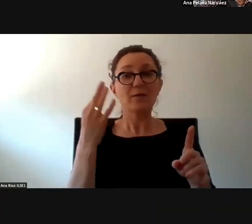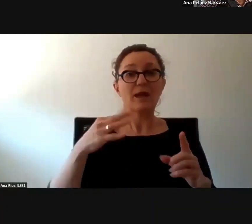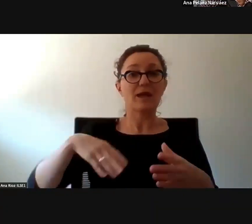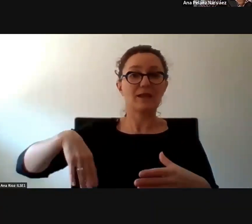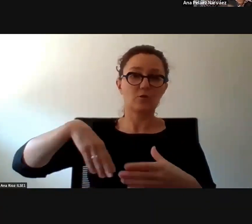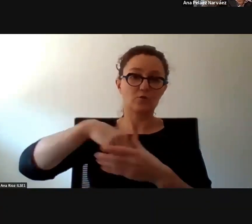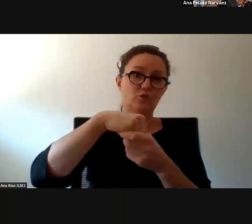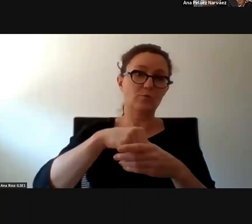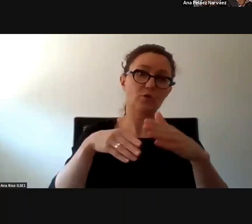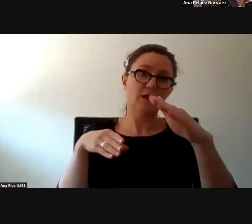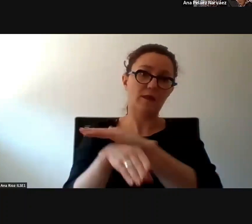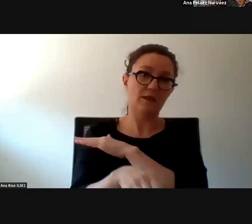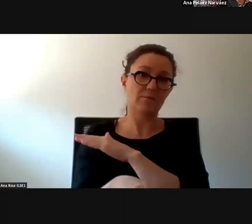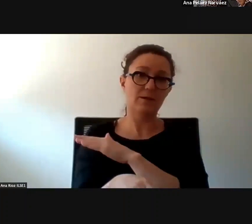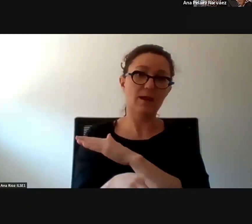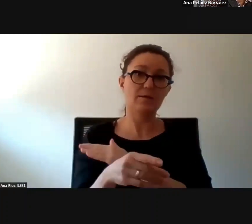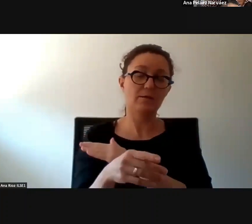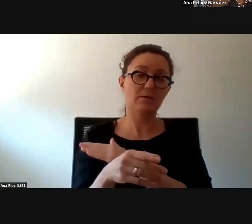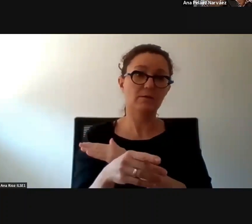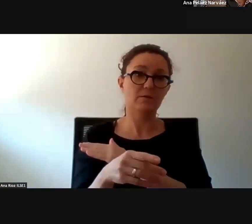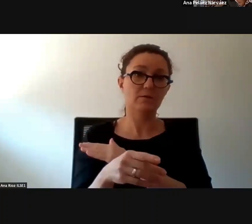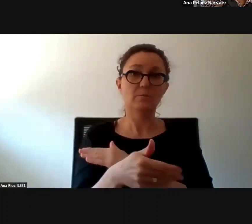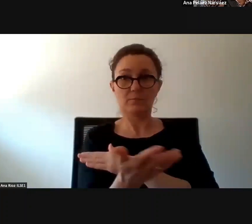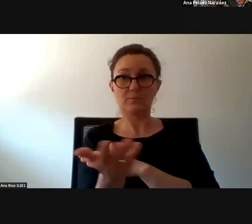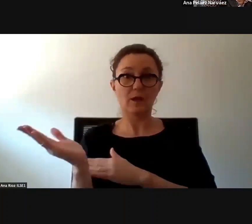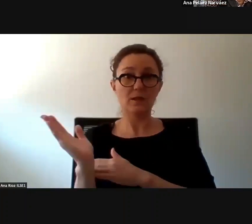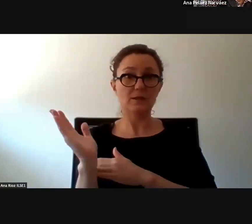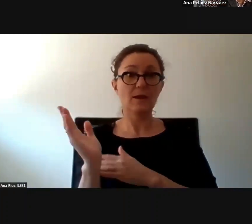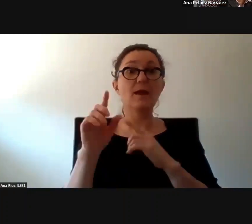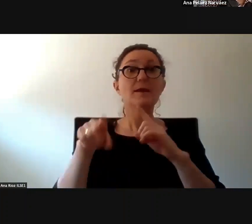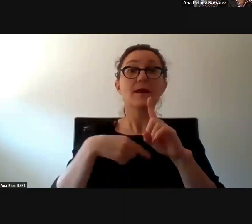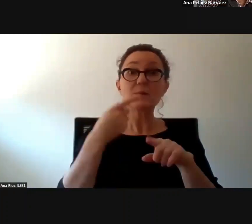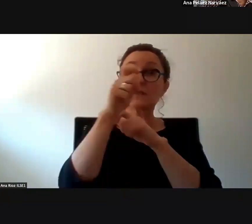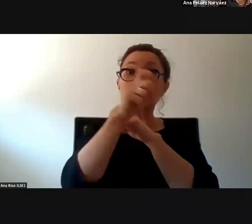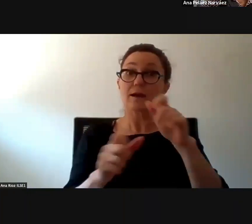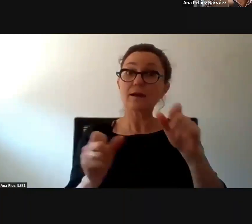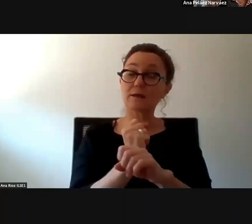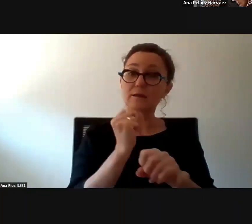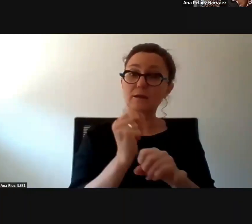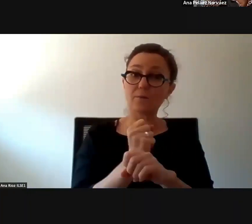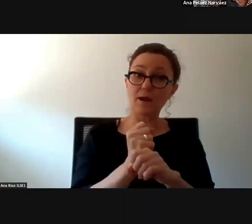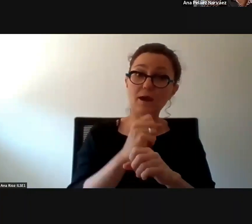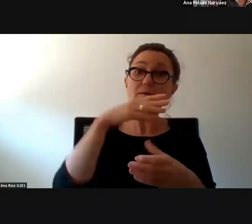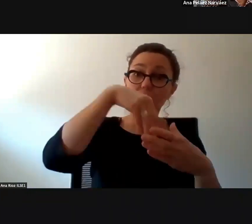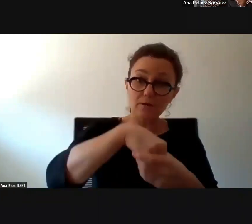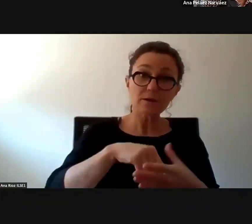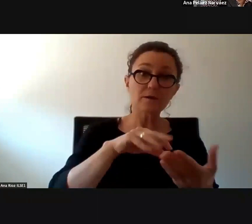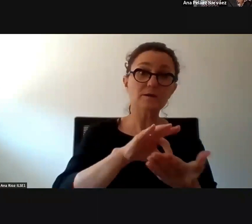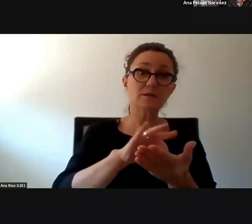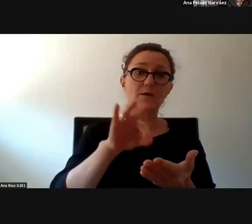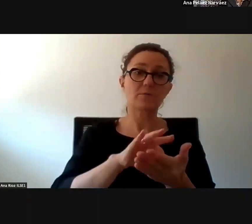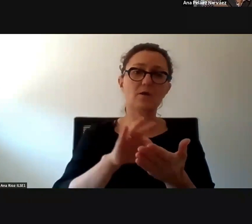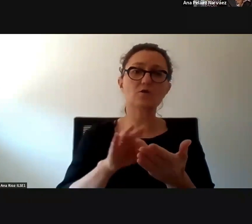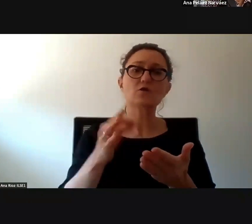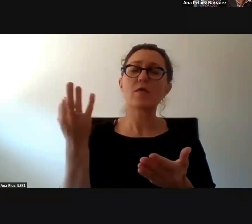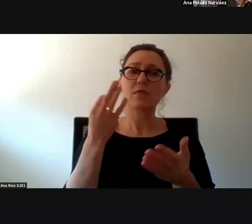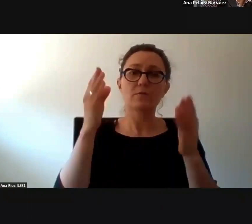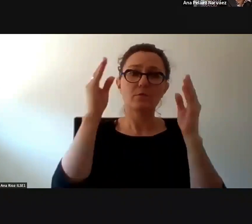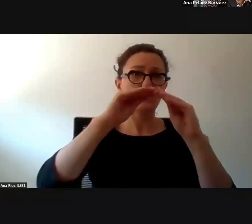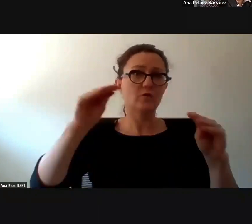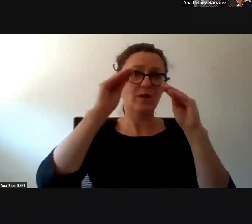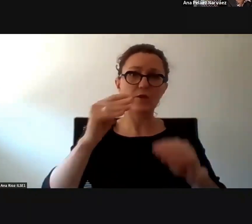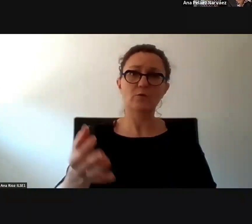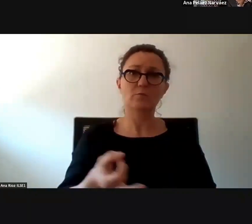y accesible. Y además que la gente que trabaja en esos servicios tiene que estar perfectamente formada para